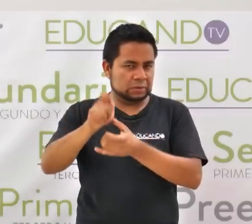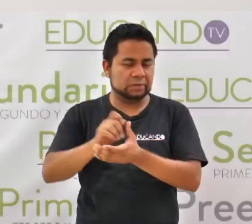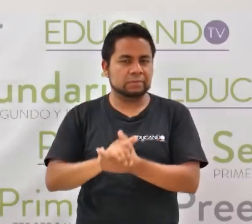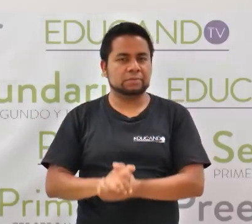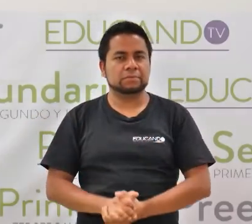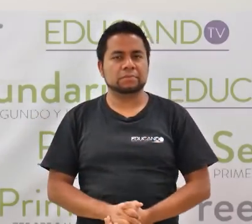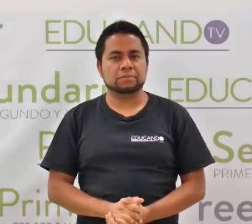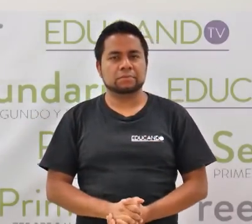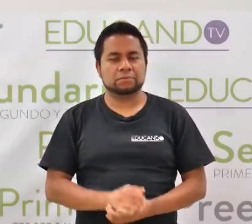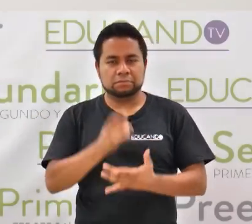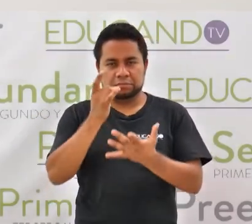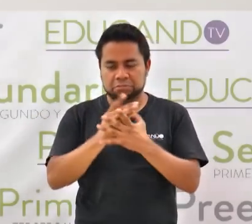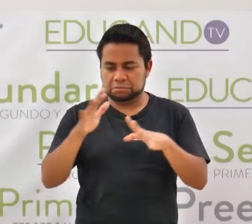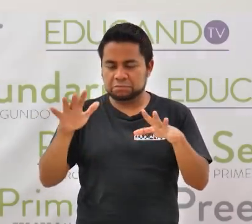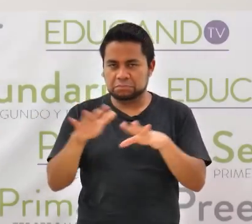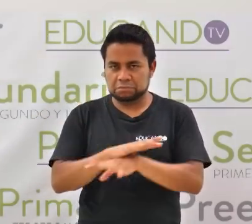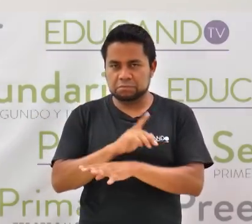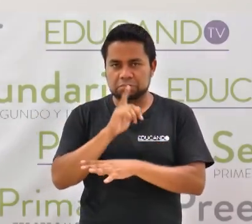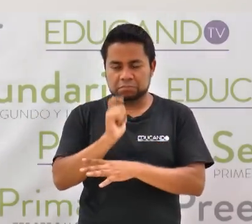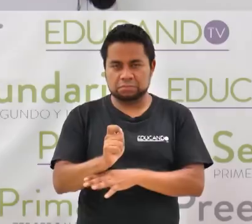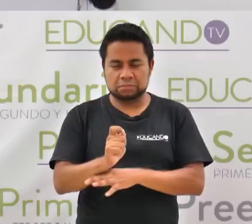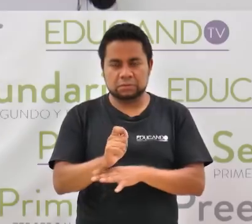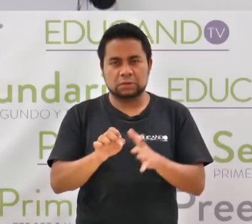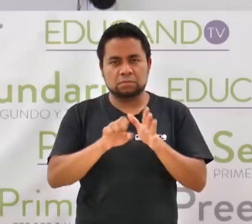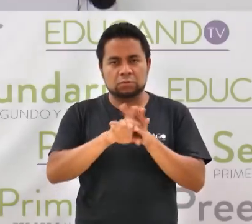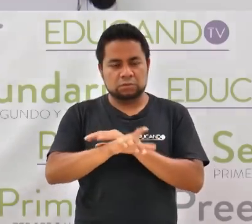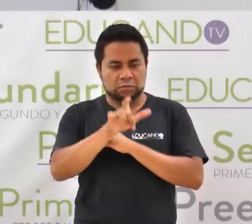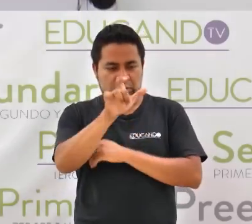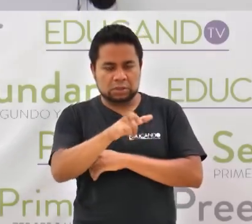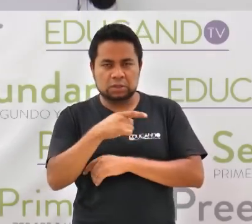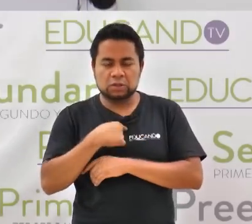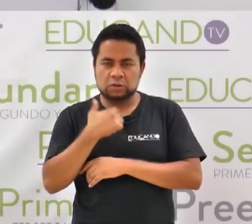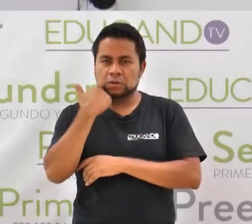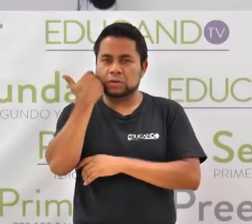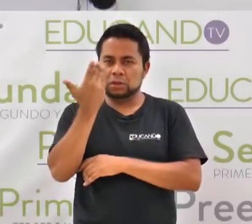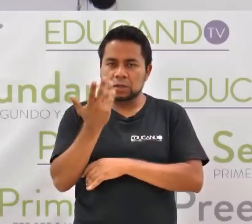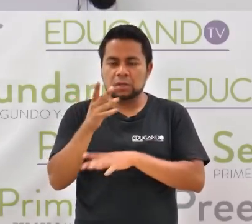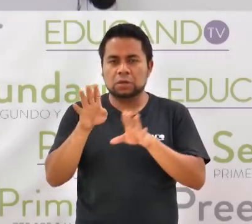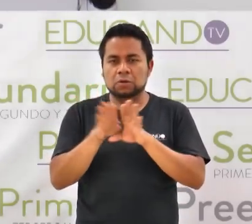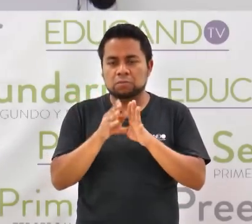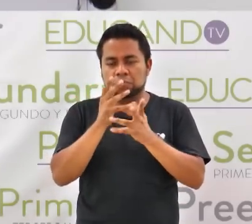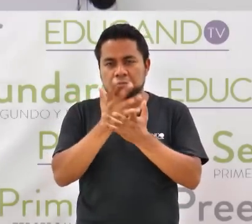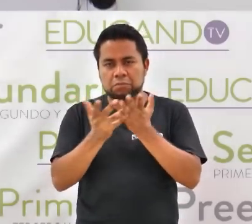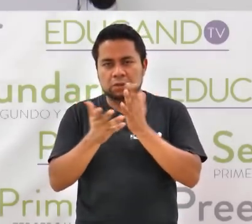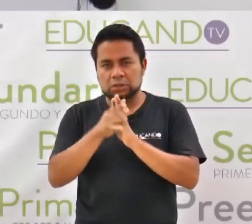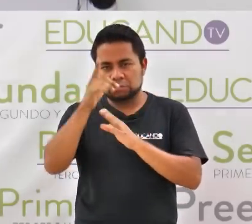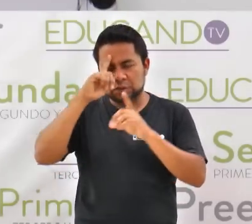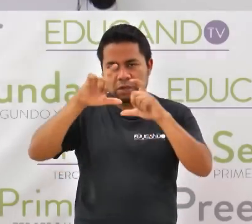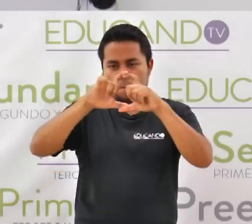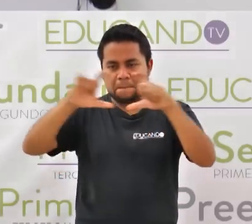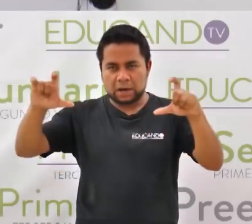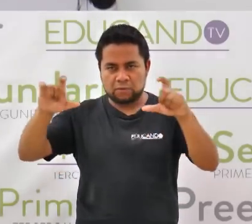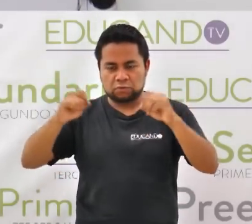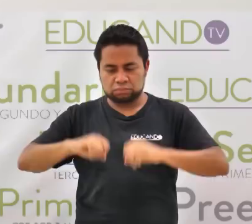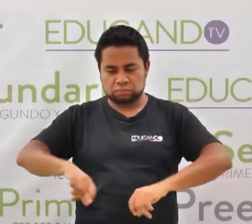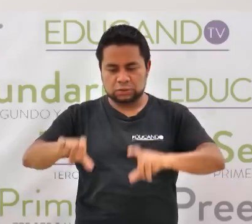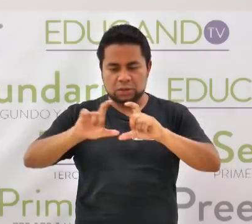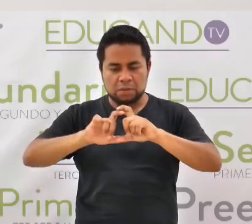final. Solo que hay un cambio. Aquí les pedía yo que lo hiciéramos en forma de